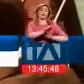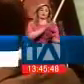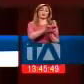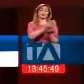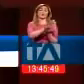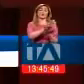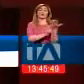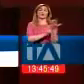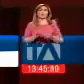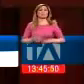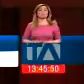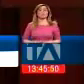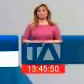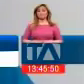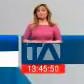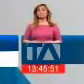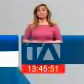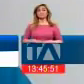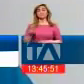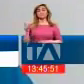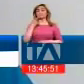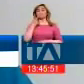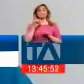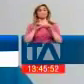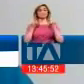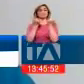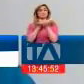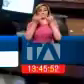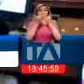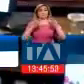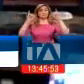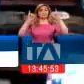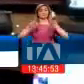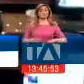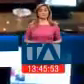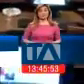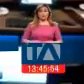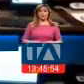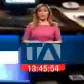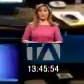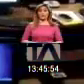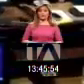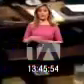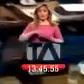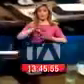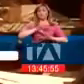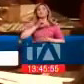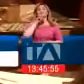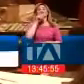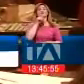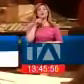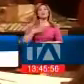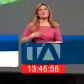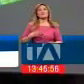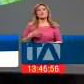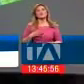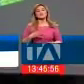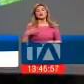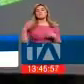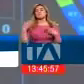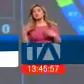parece no estar a la vista aún, dice la asambleísta independiente Mae Montaño, quien asegura que en el legislativo hace falta voluntad política